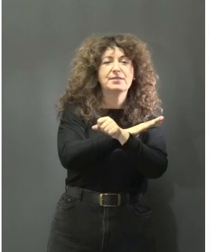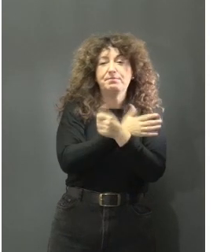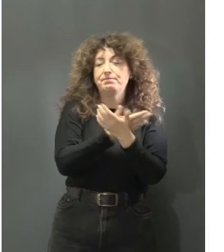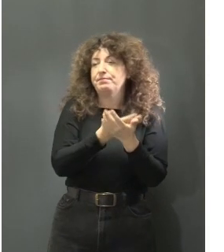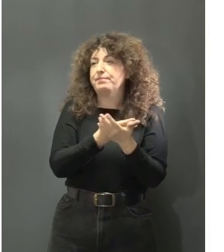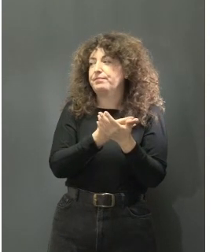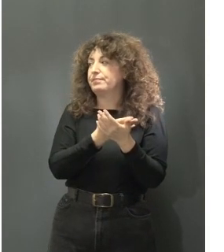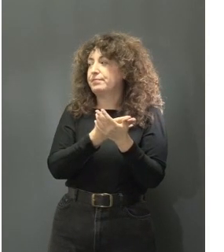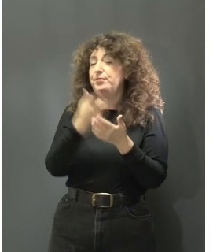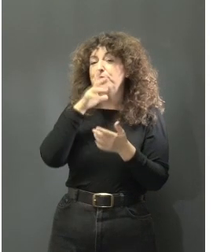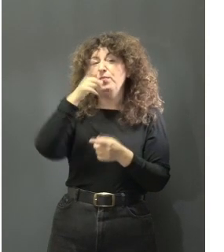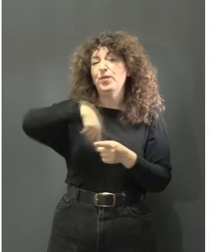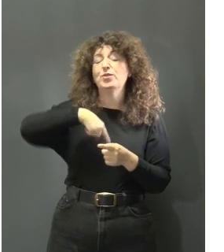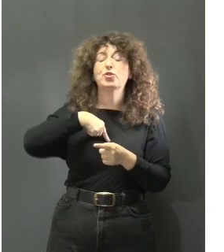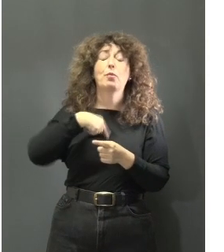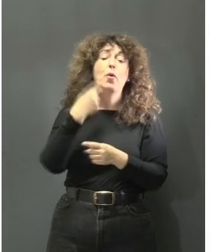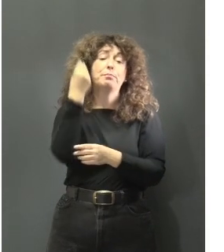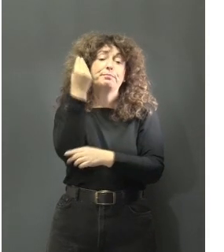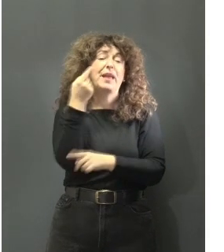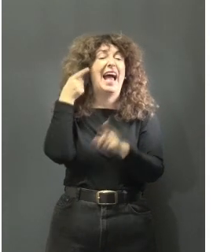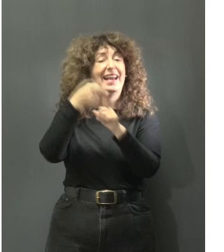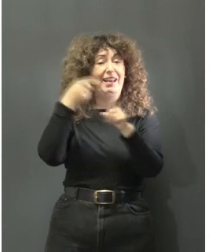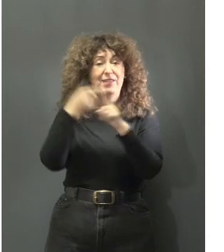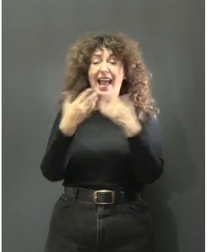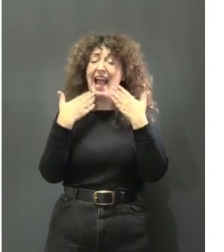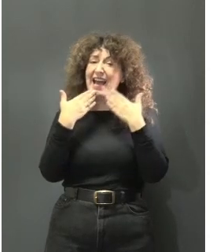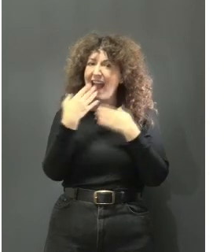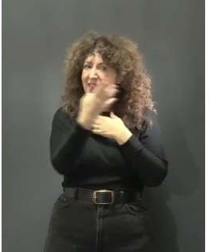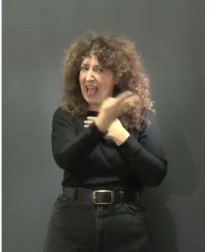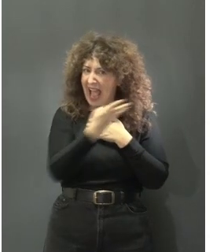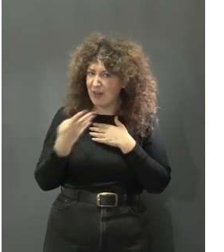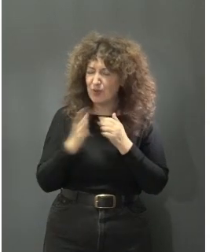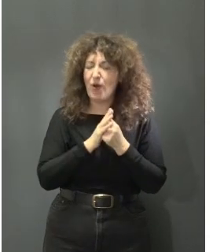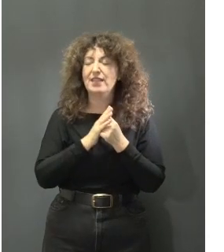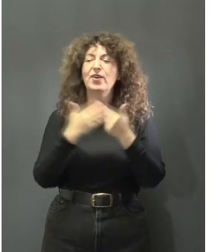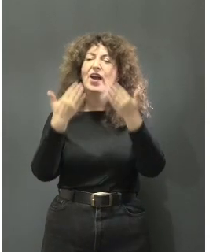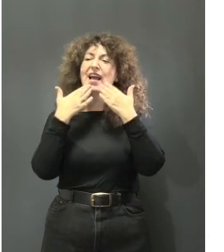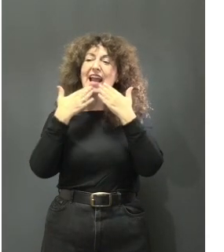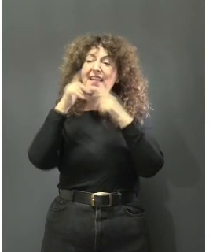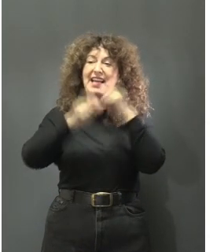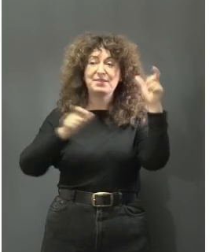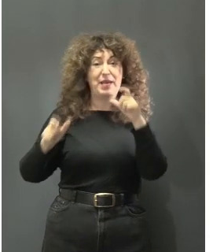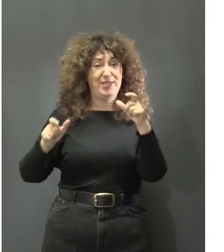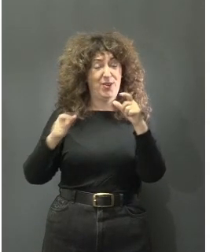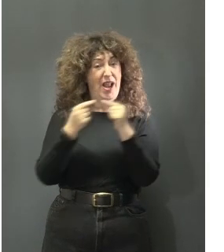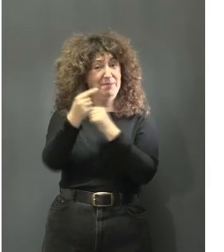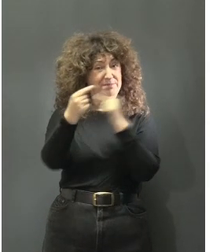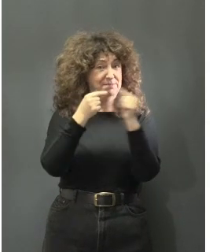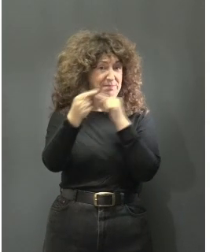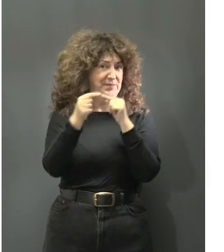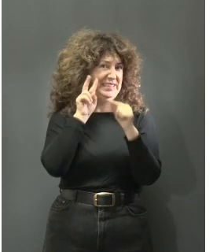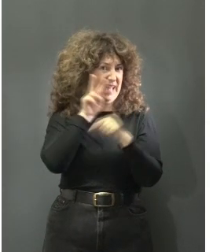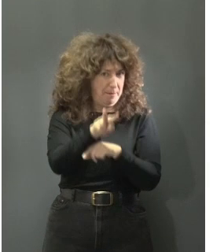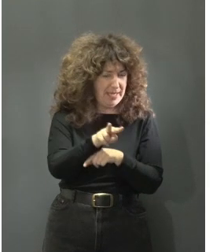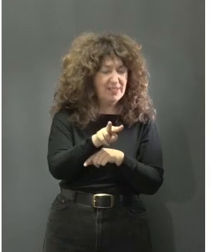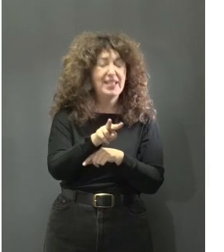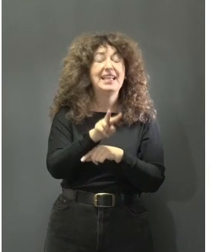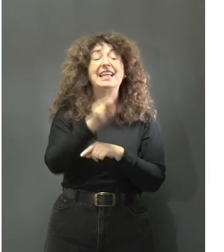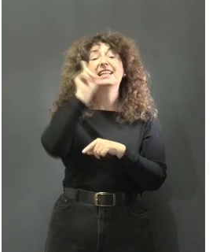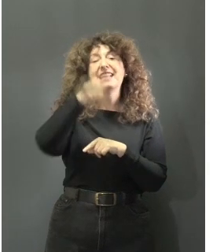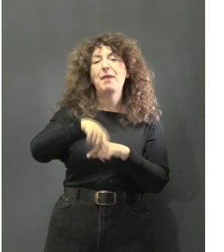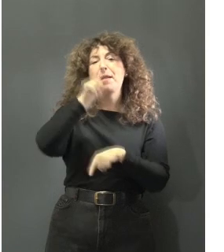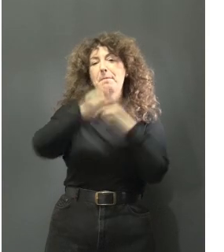que tenemos como centro. Gracias a los 4, gracias a las personas que nos están viendo a través de Internet y gracias a los que nos